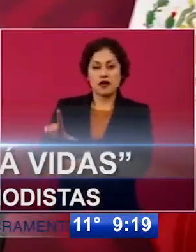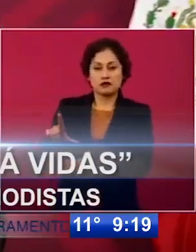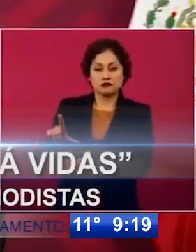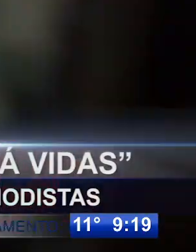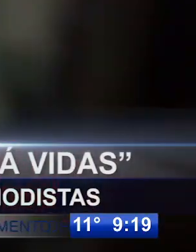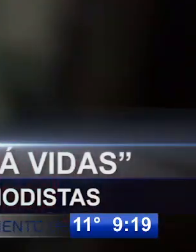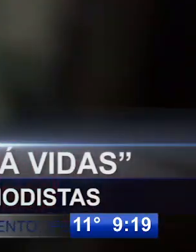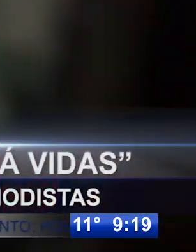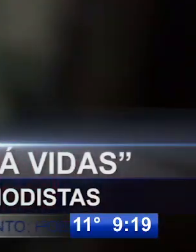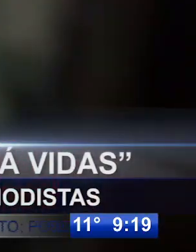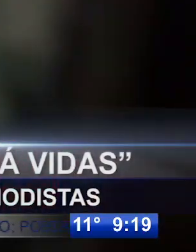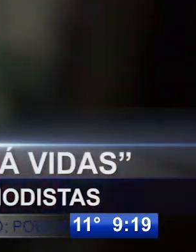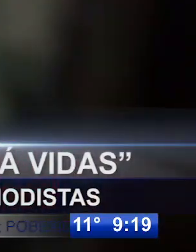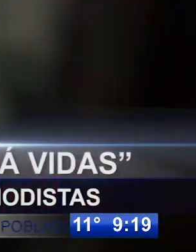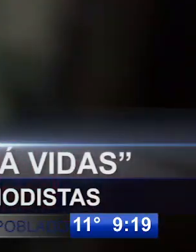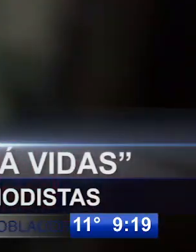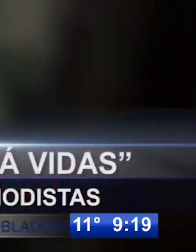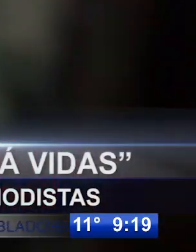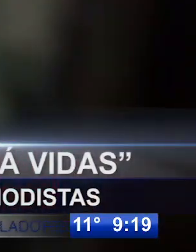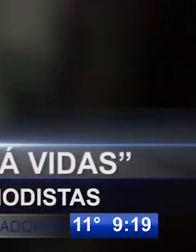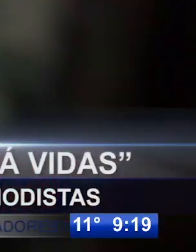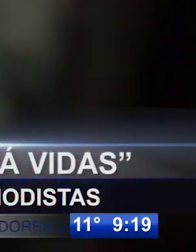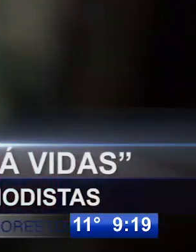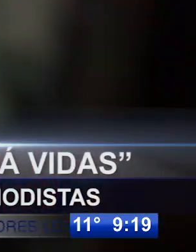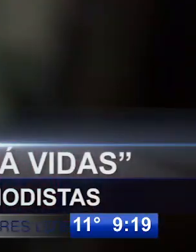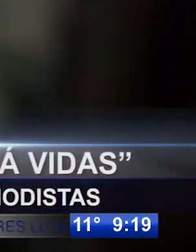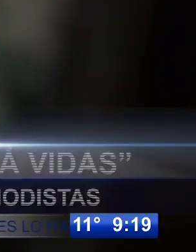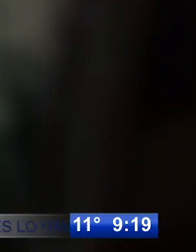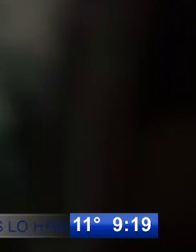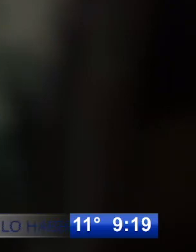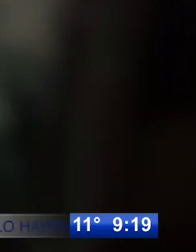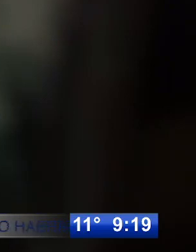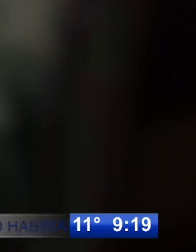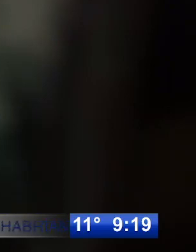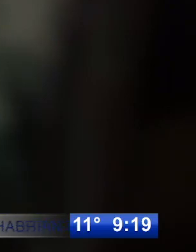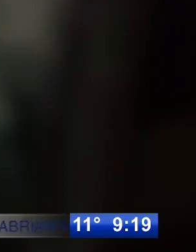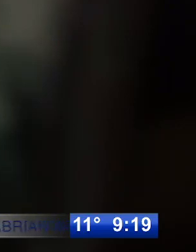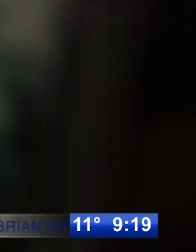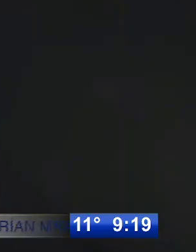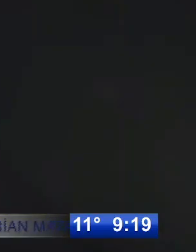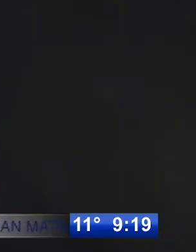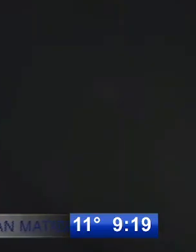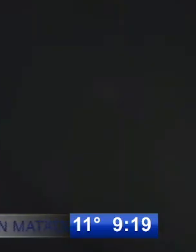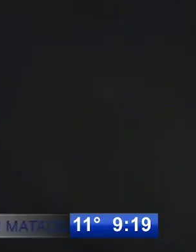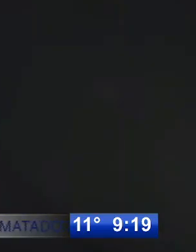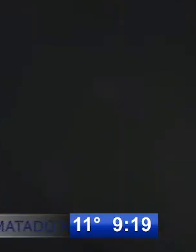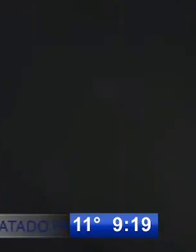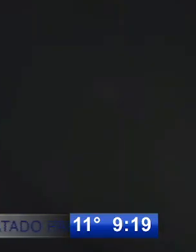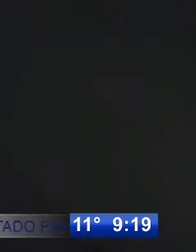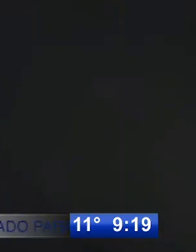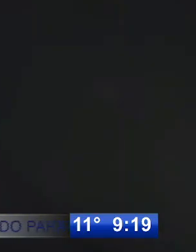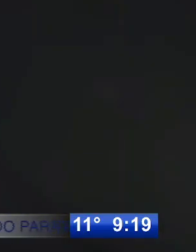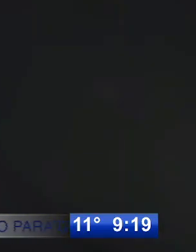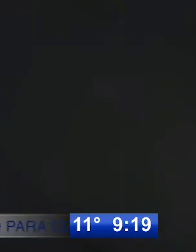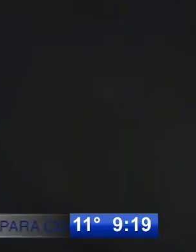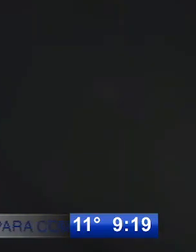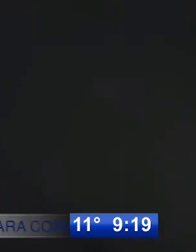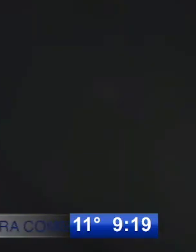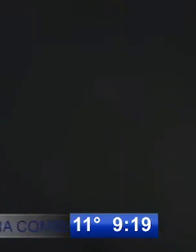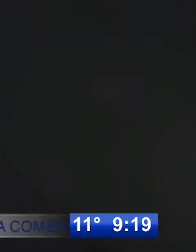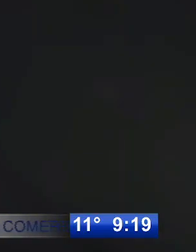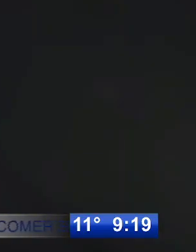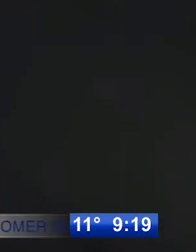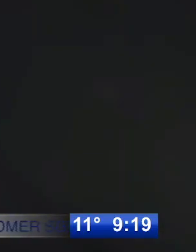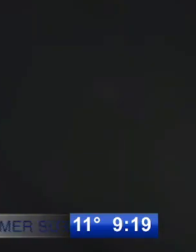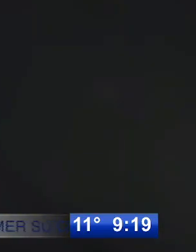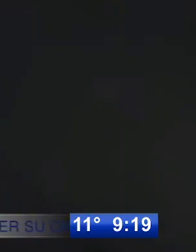ejercer la profesión. Horas antes del atentado contra Gómez Leiva, López Obrador lanzó fuertes señalamientos contra un grupo de comunicadores, entre